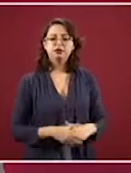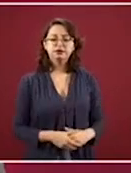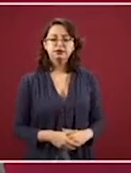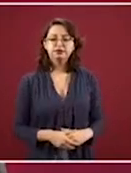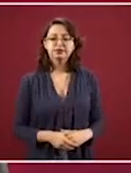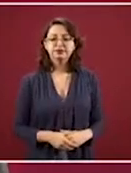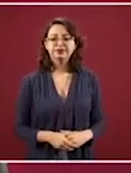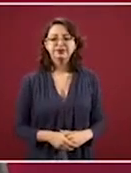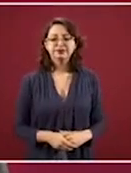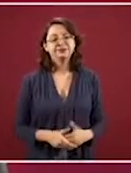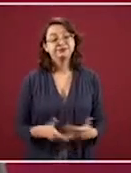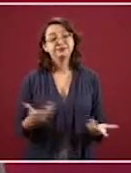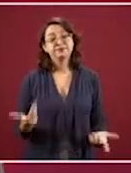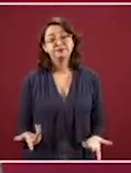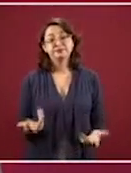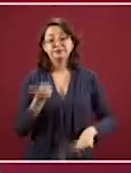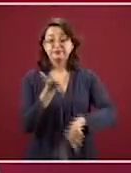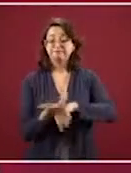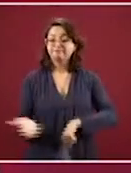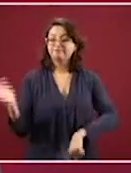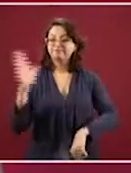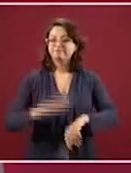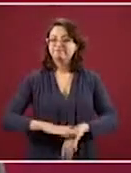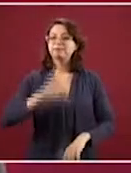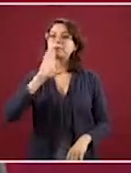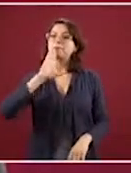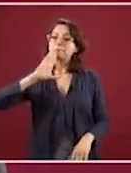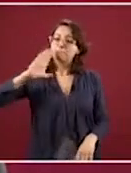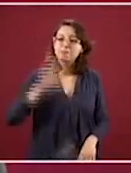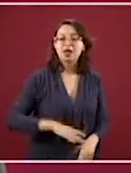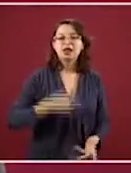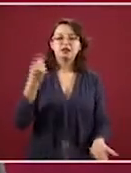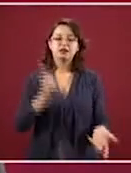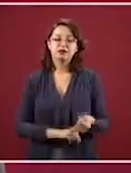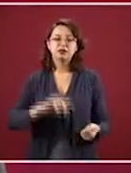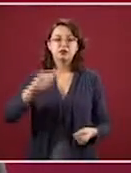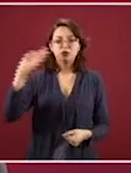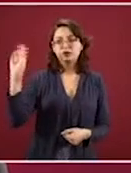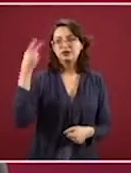hay mala administración en varias universidades